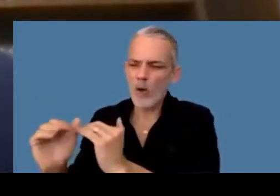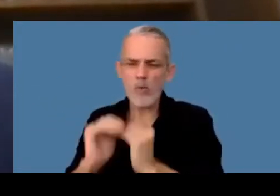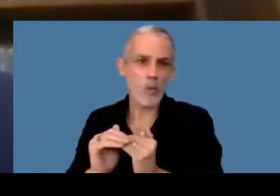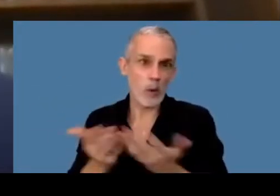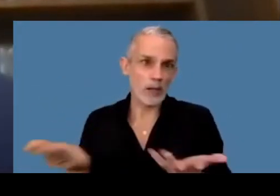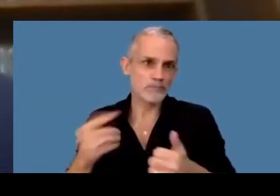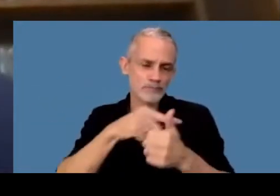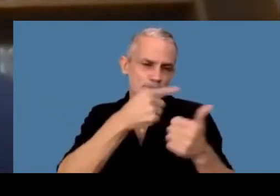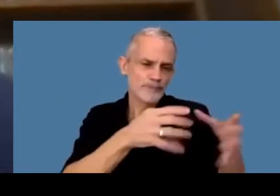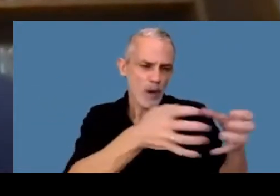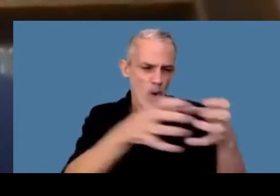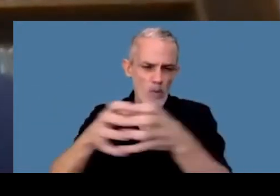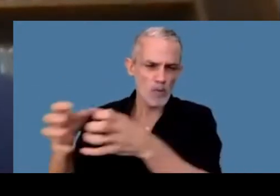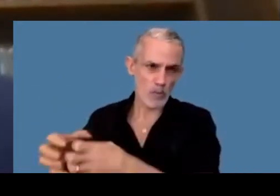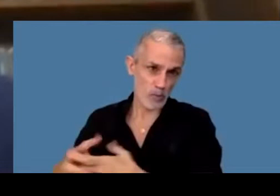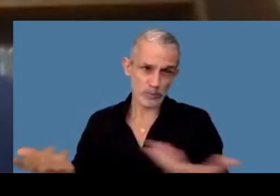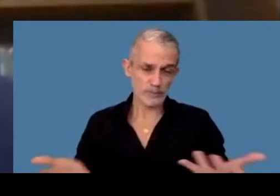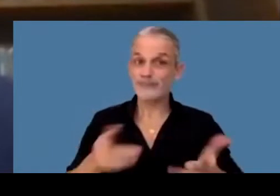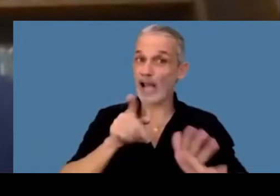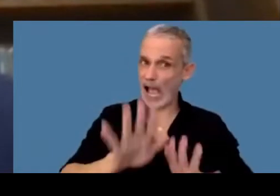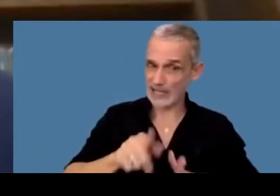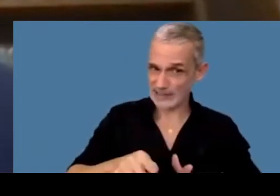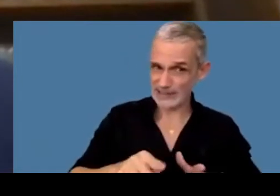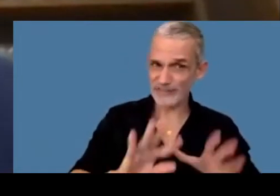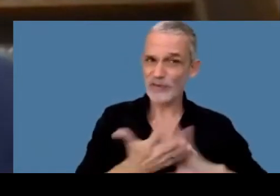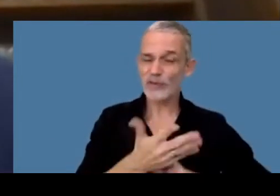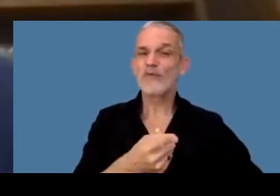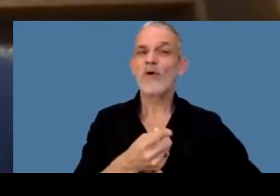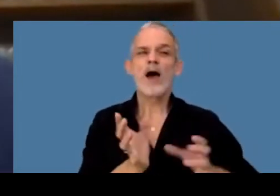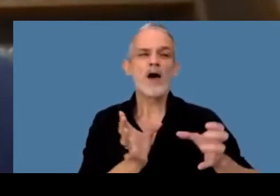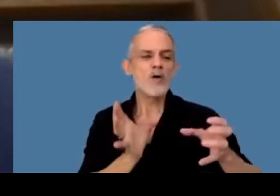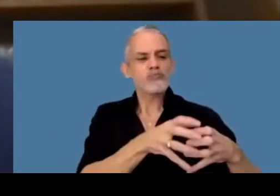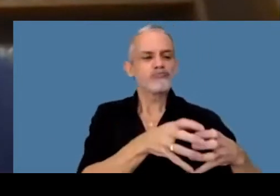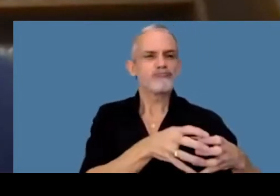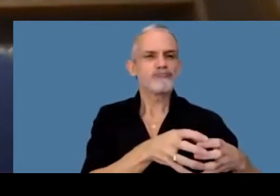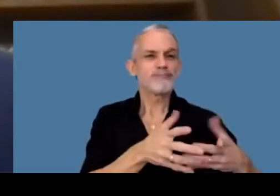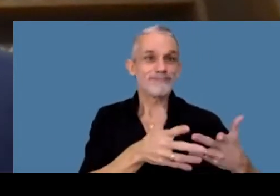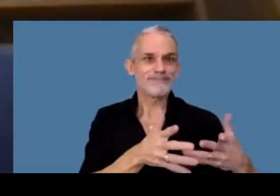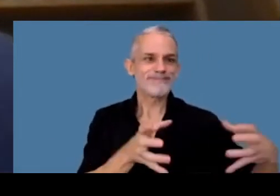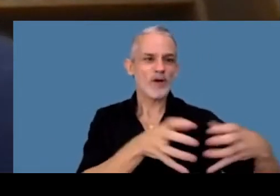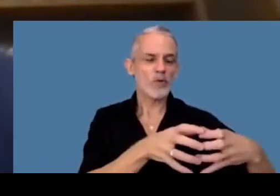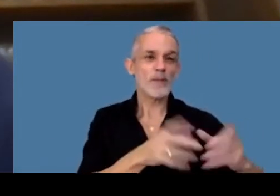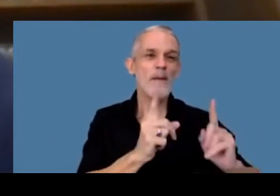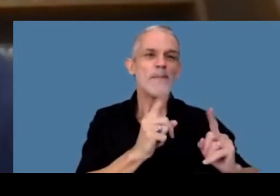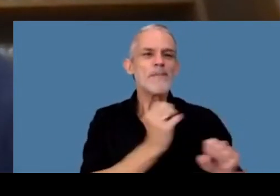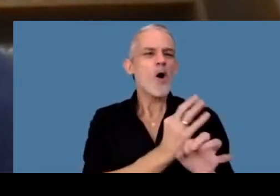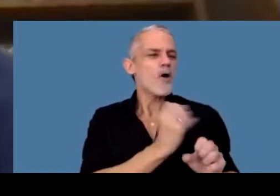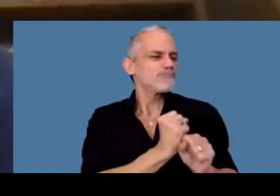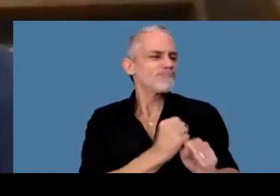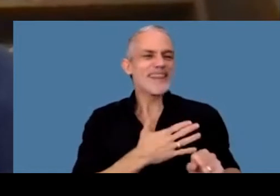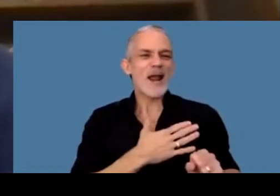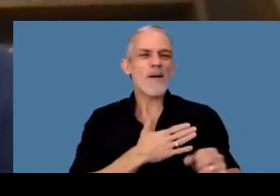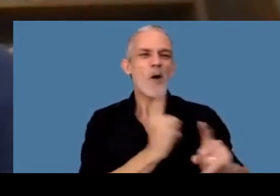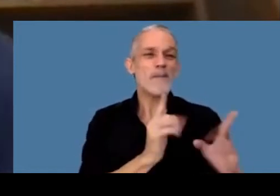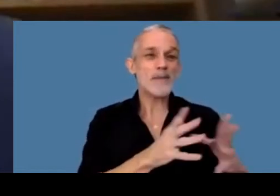Ahora, una cosa es juntarme con los de mi profesión oficio, y otra cosa es juntarme con todos los de la empresa, y